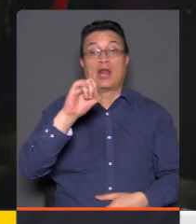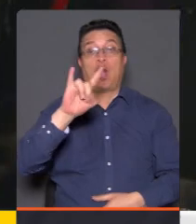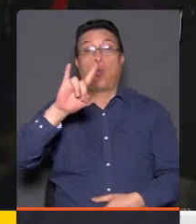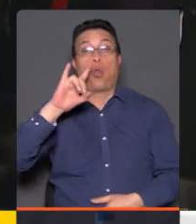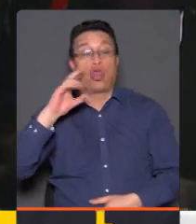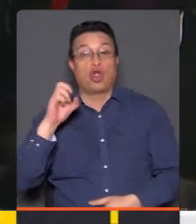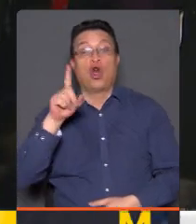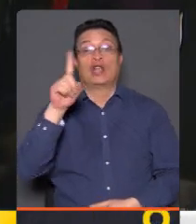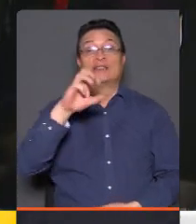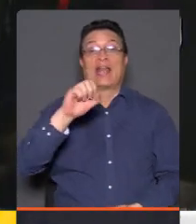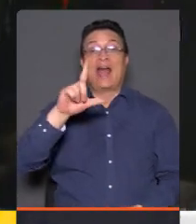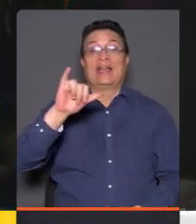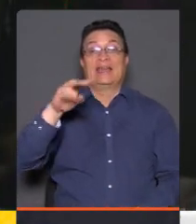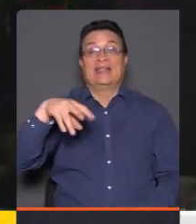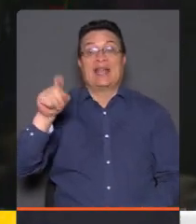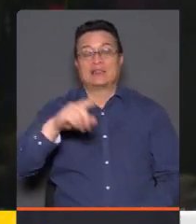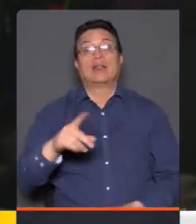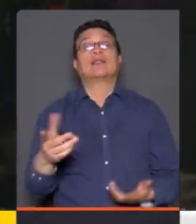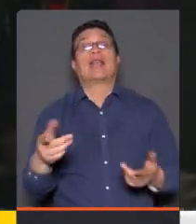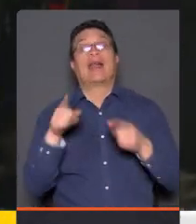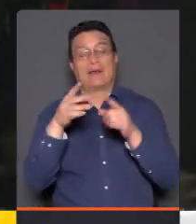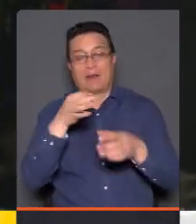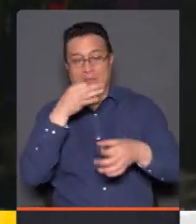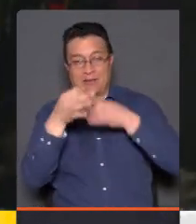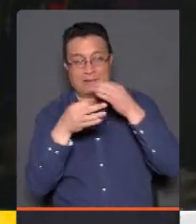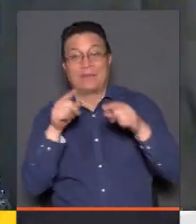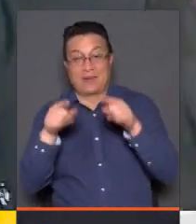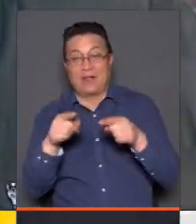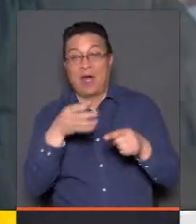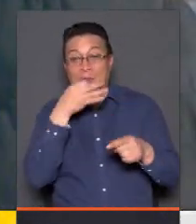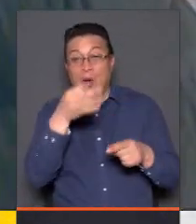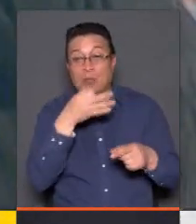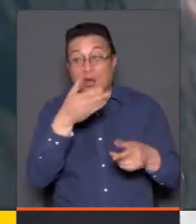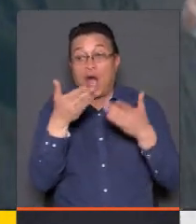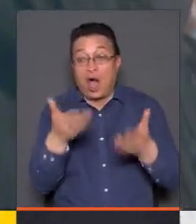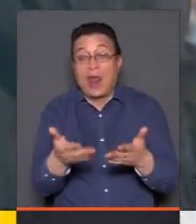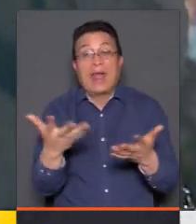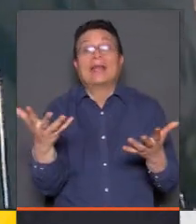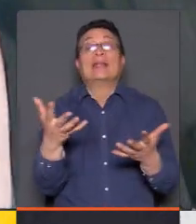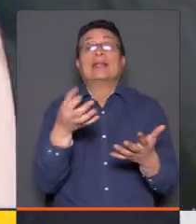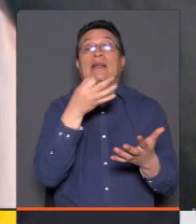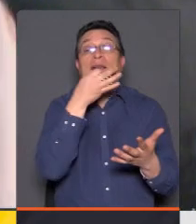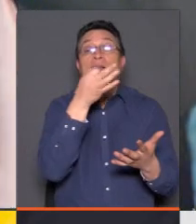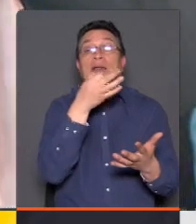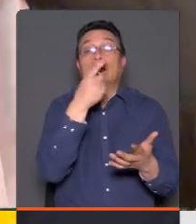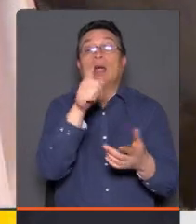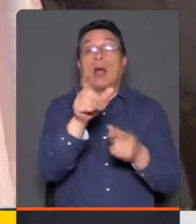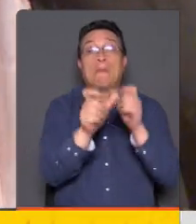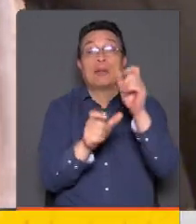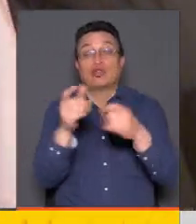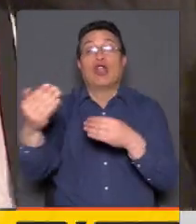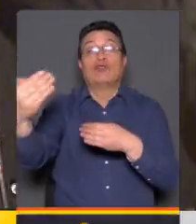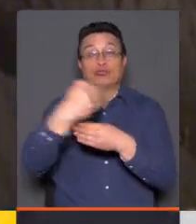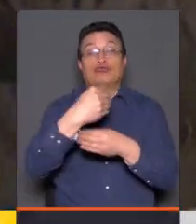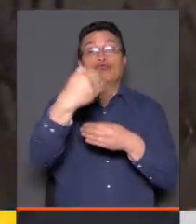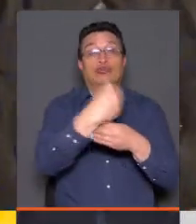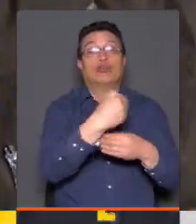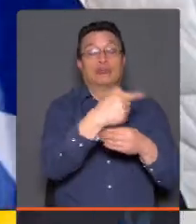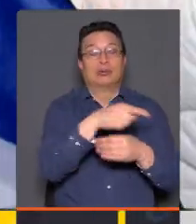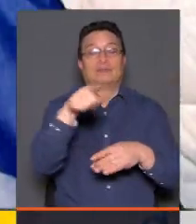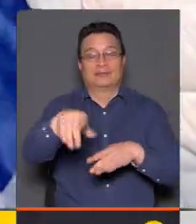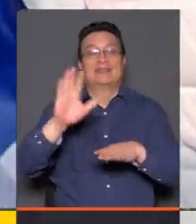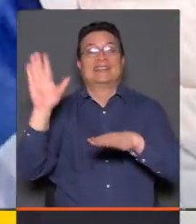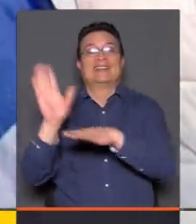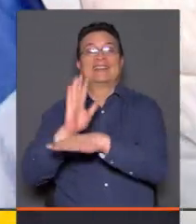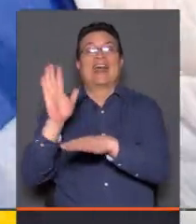poco conversaba con Tele13. Mientras él se prepara a comenzar a hablar, escuchemos aparte las personas que han llegado a este lugar. Está el anfiteatro Pablo Neruda en el